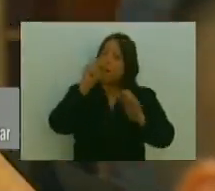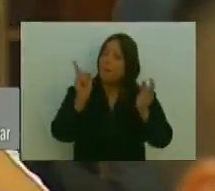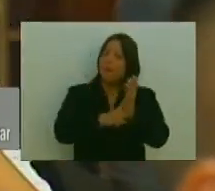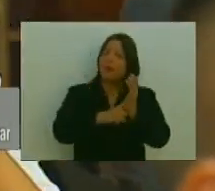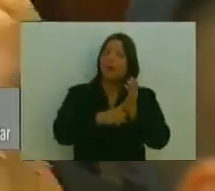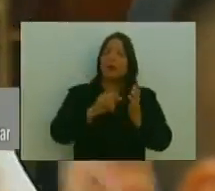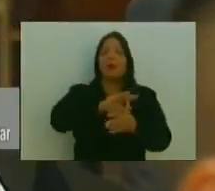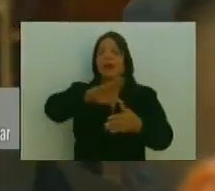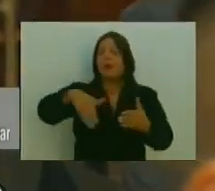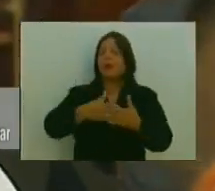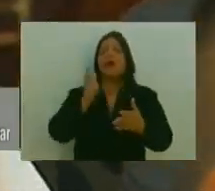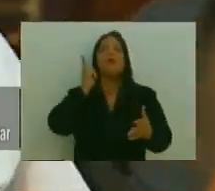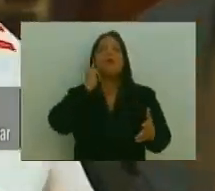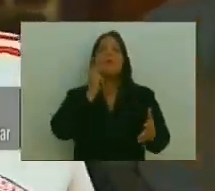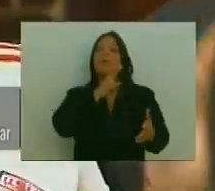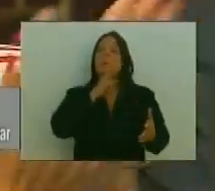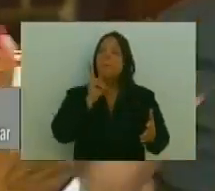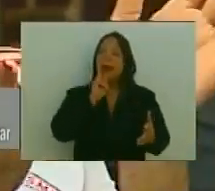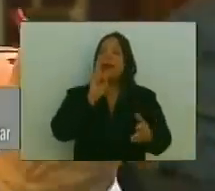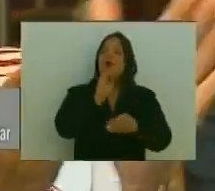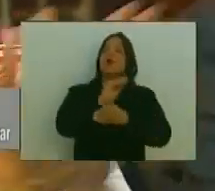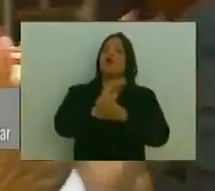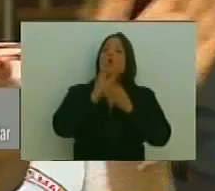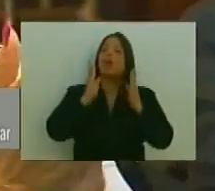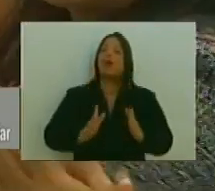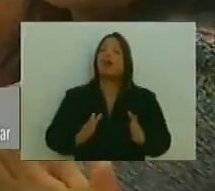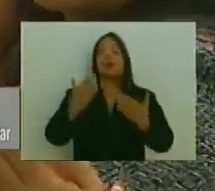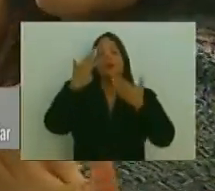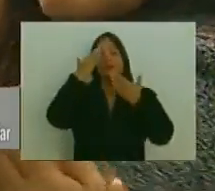todas nosotras las madres cuidadoras.